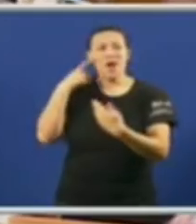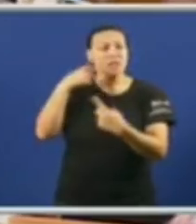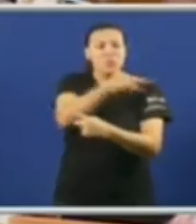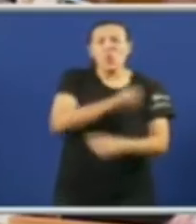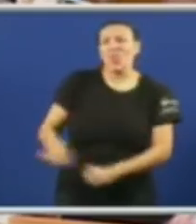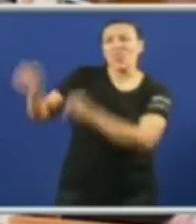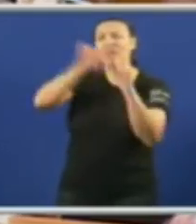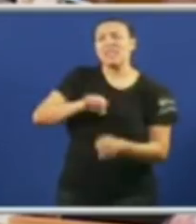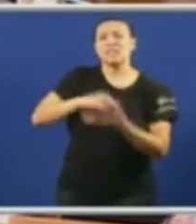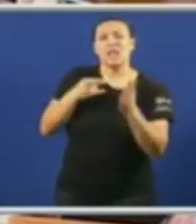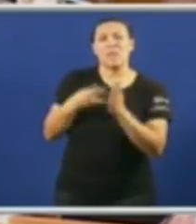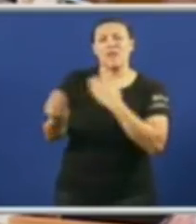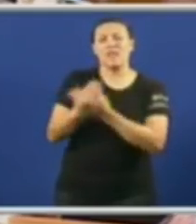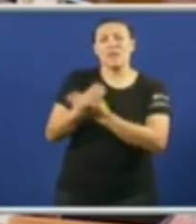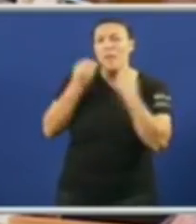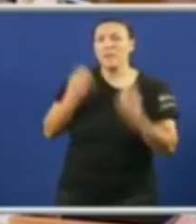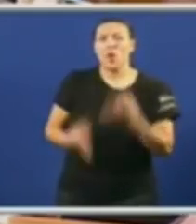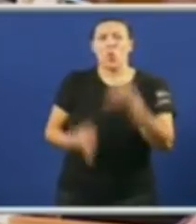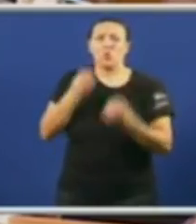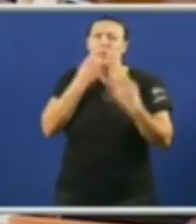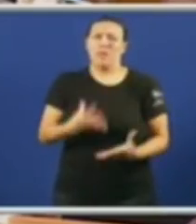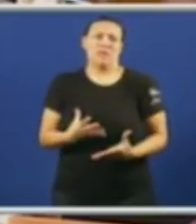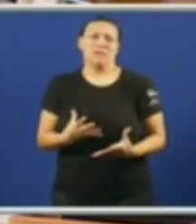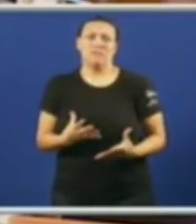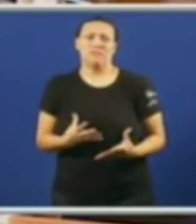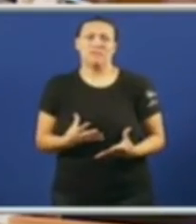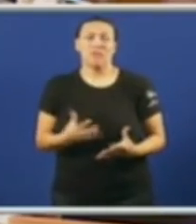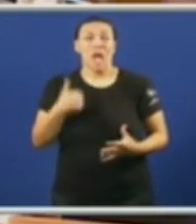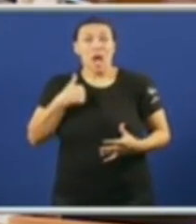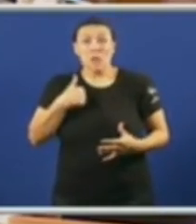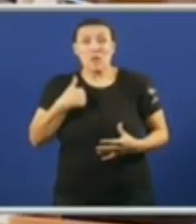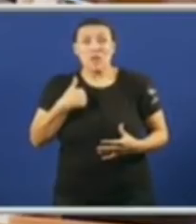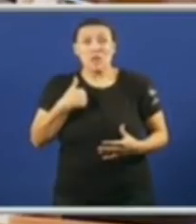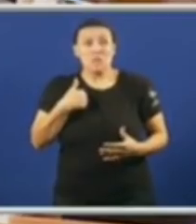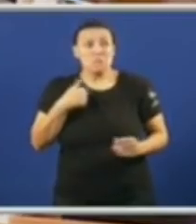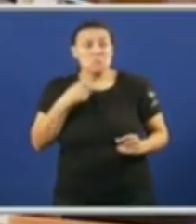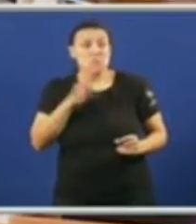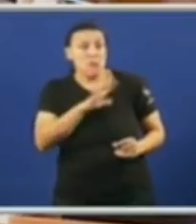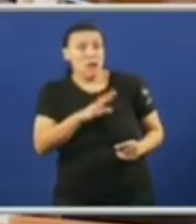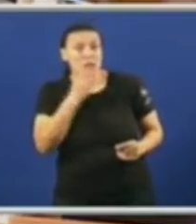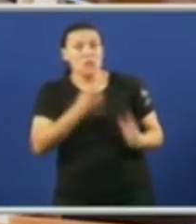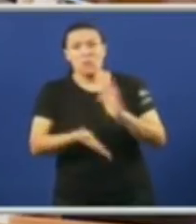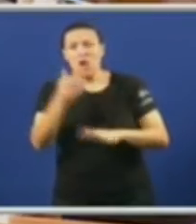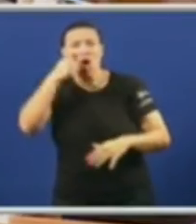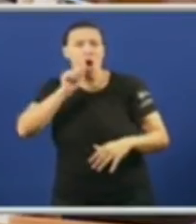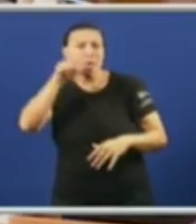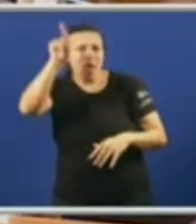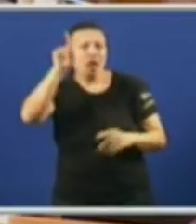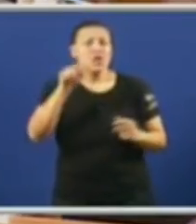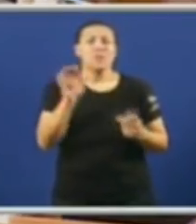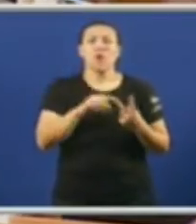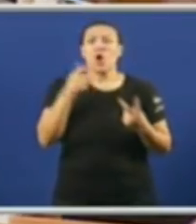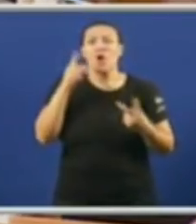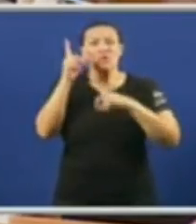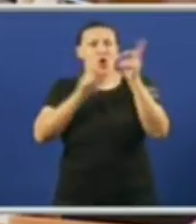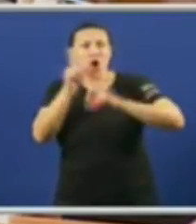un sistema de financiamento xusto para o noso país. A min paréceme ben que vostede vaya a Oviedo, que saque